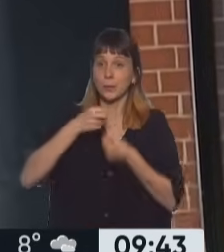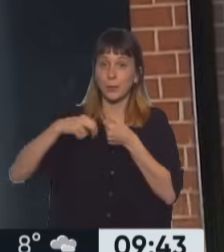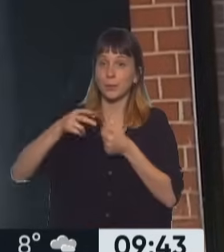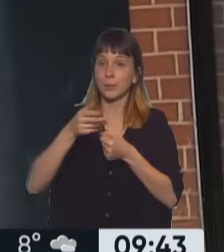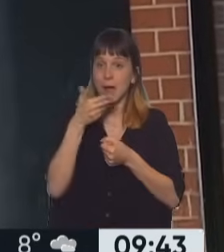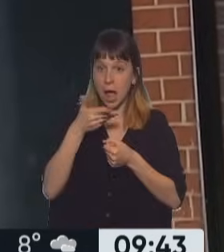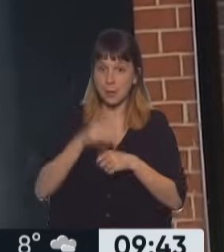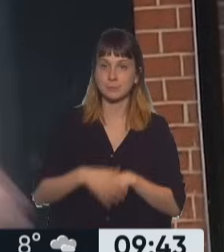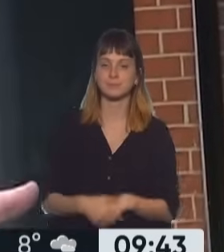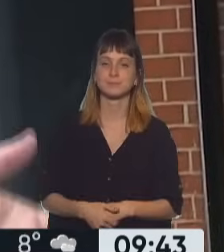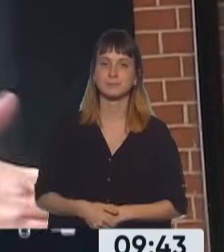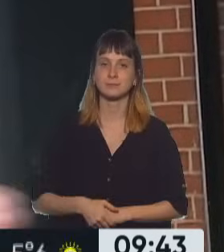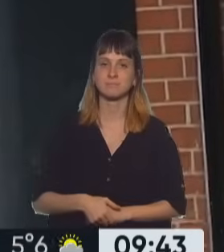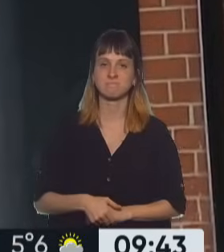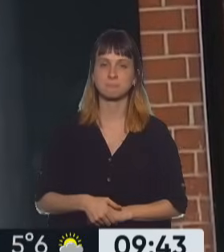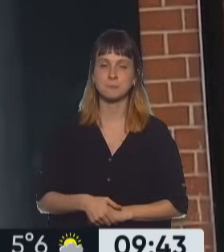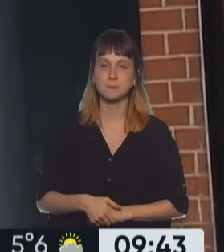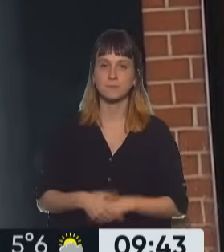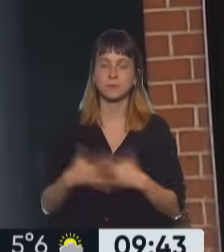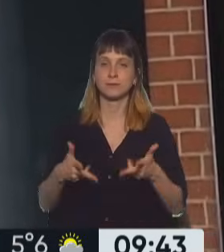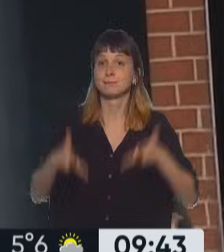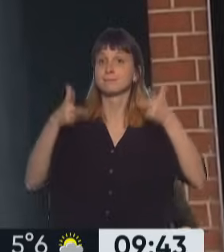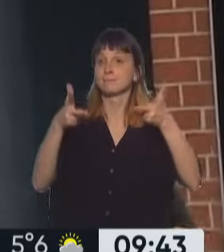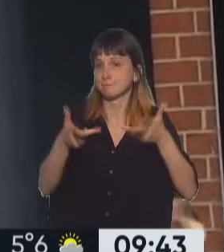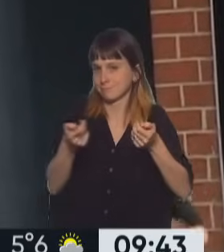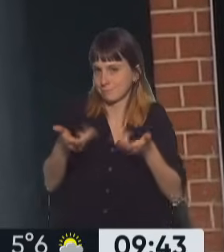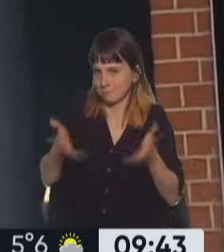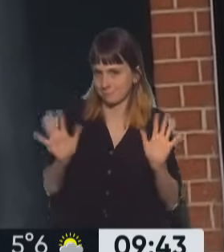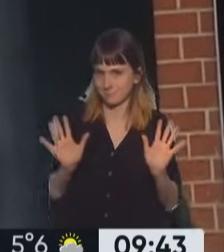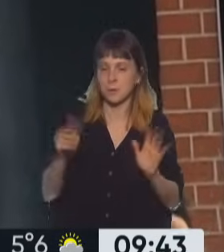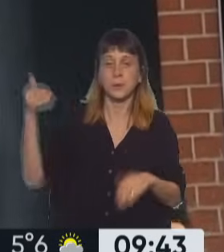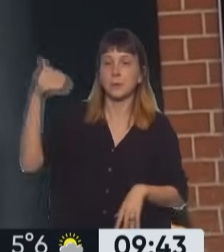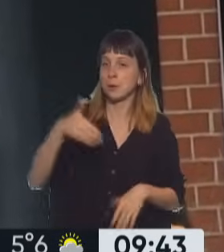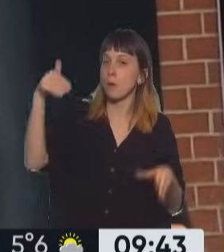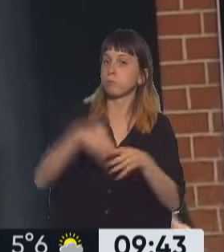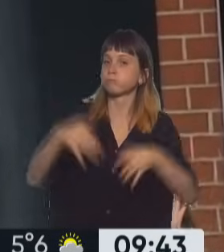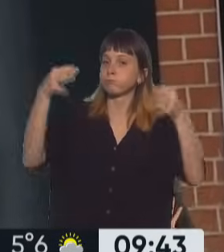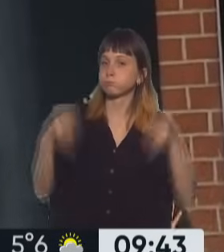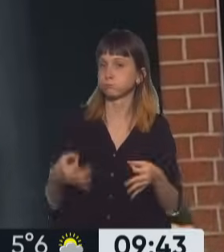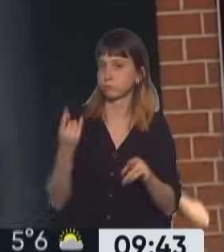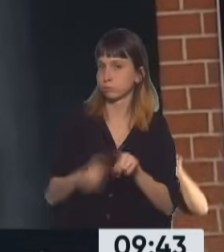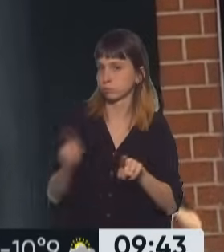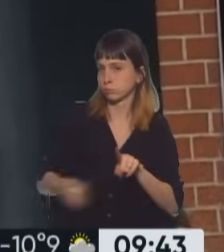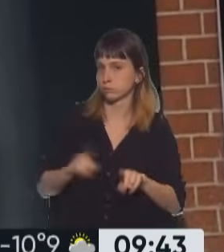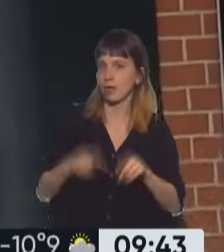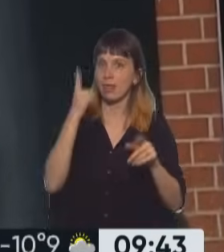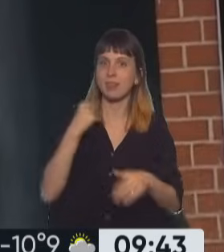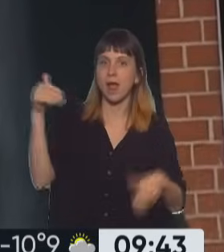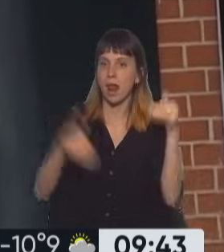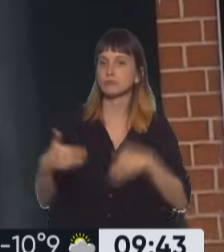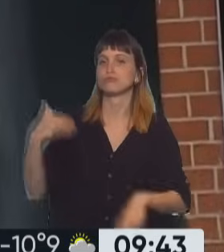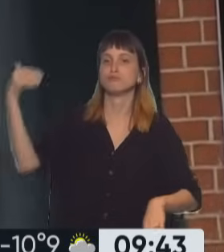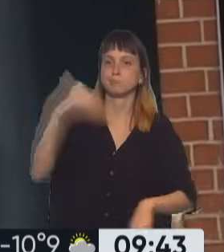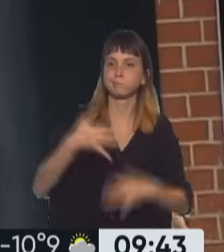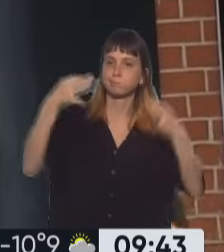presidente. Es poco lo que puedo decir. Vinimos a votar como corresponde cada vez que hay elecciones. Es un día